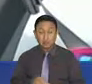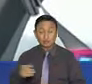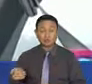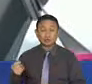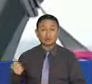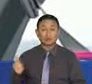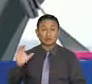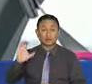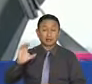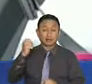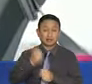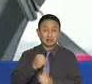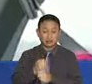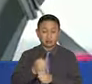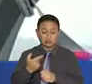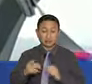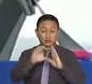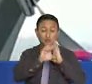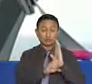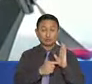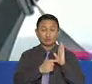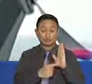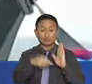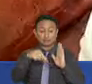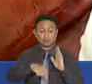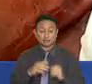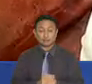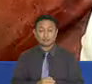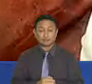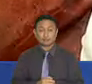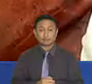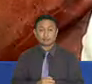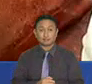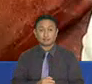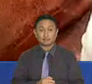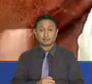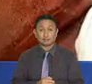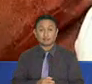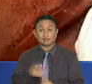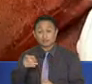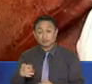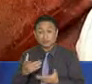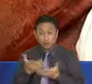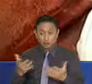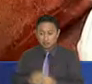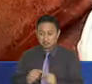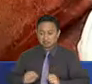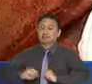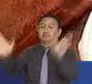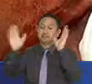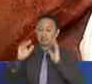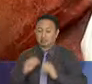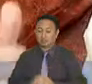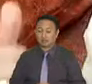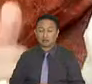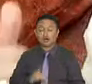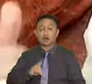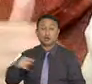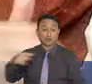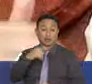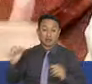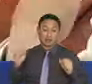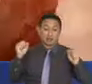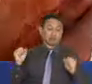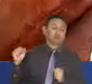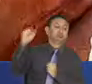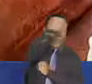trabajo que ya está en la Constitución de la República lo desarrollan esta ley el hecho de que incluso les votaban las cosas al piso no O por embarcales en el